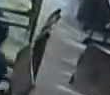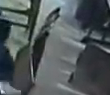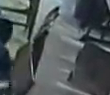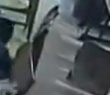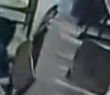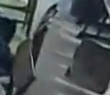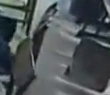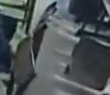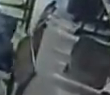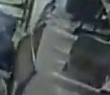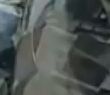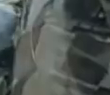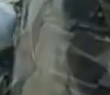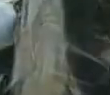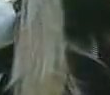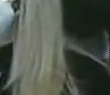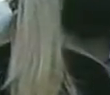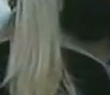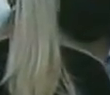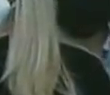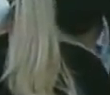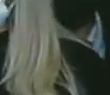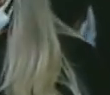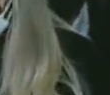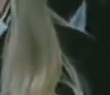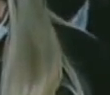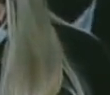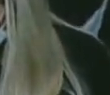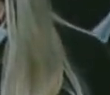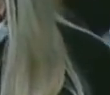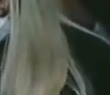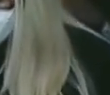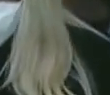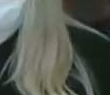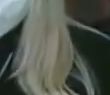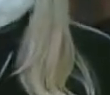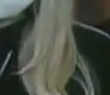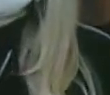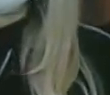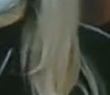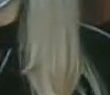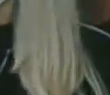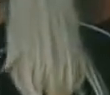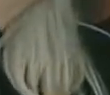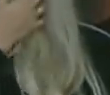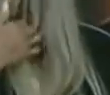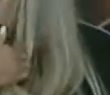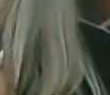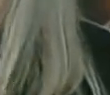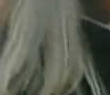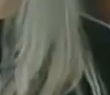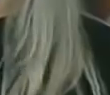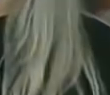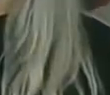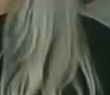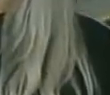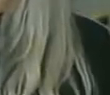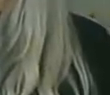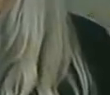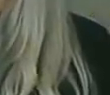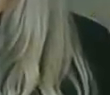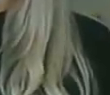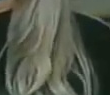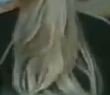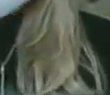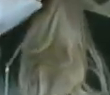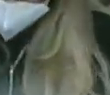método exitoso de gestión para el fortalecimiento de las políticas públicas de protección al pueblo del gobierno bolivariano.